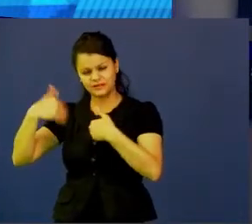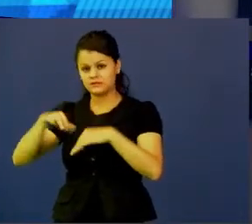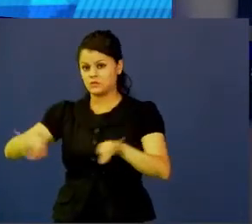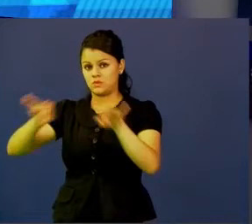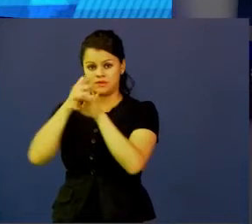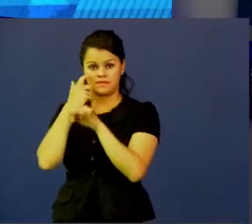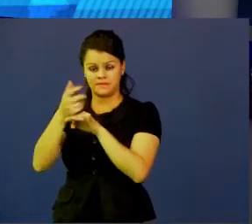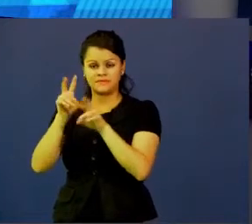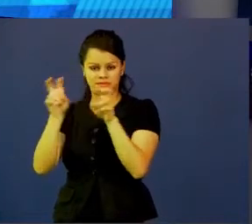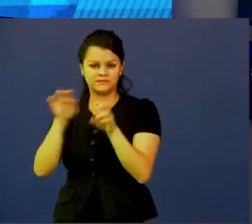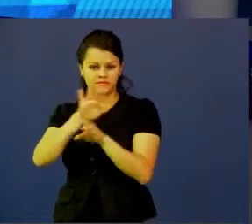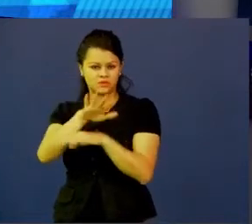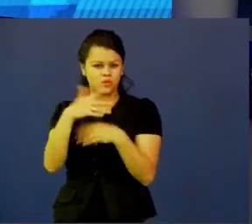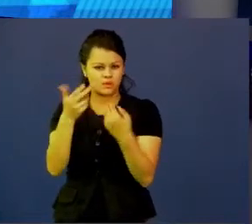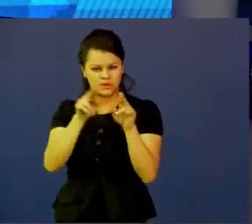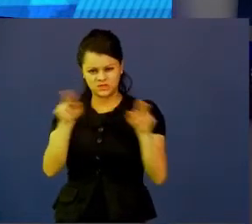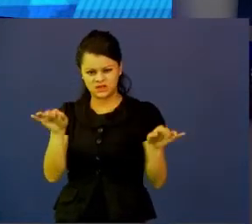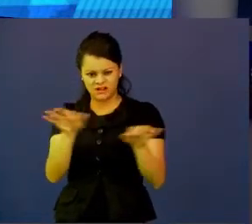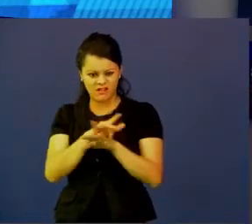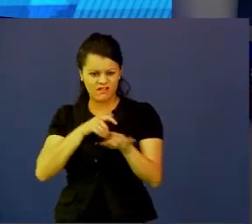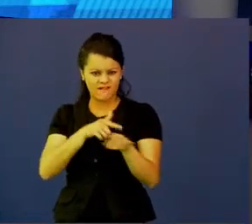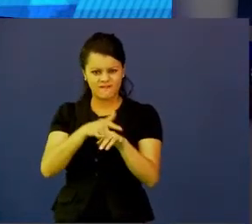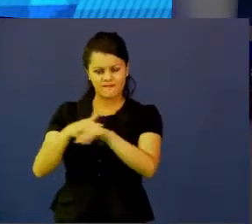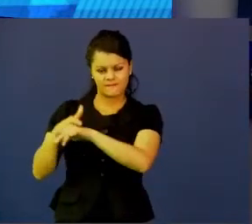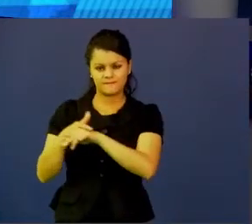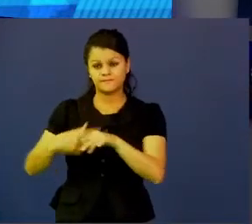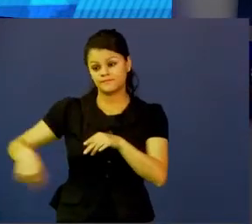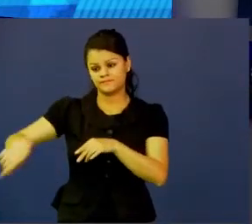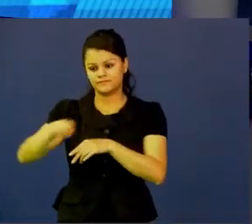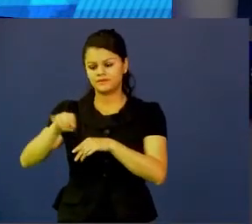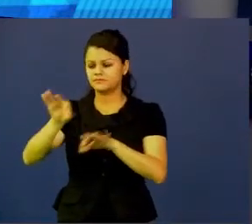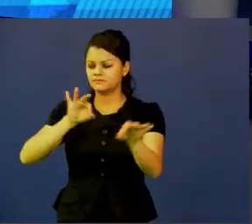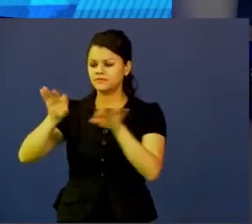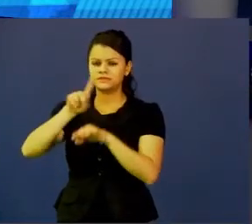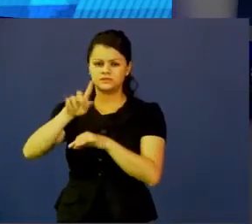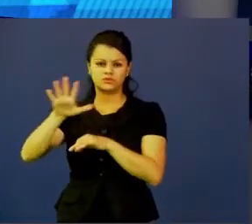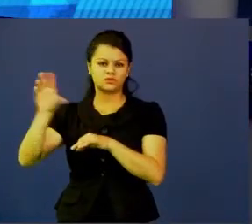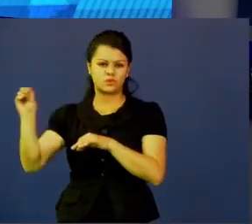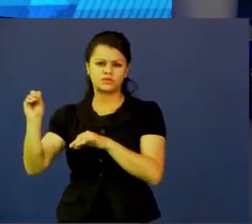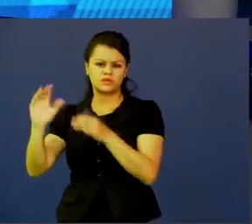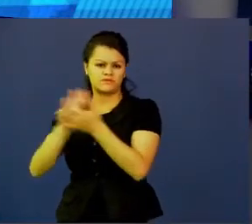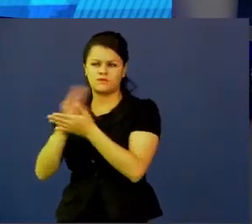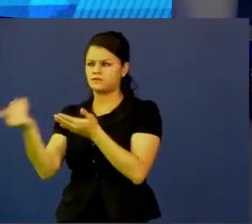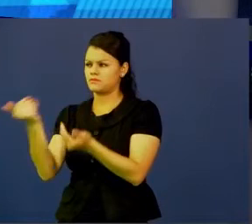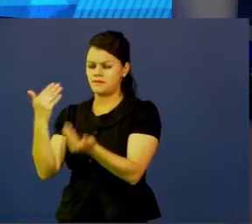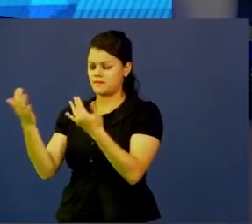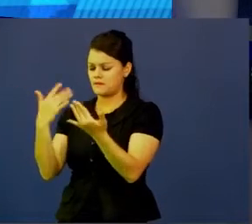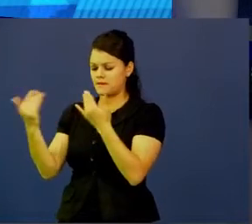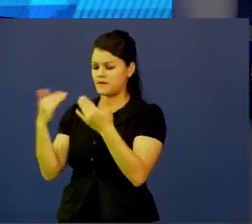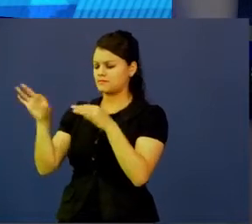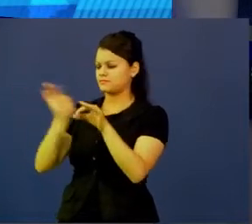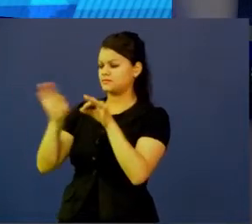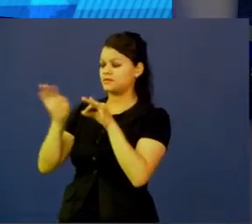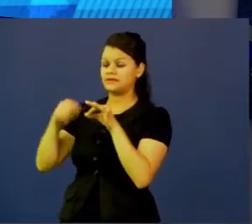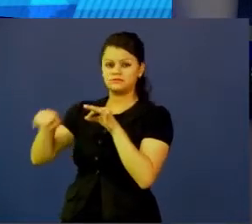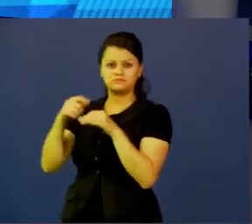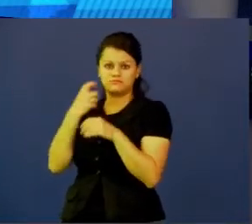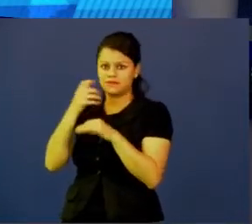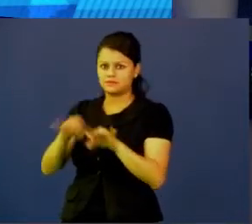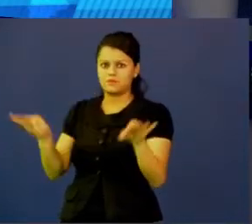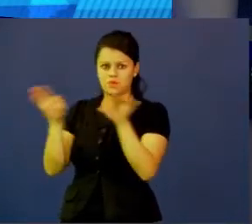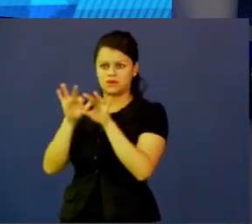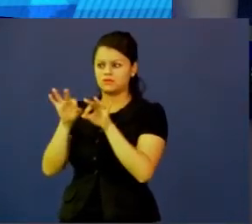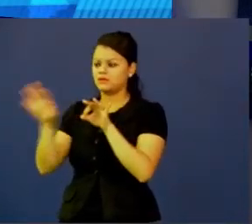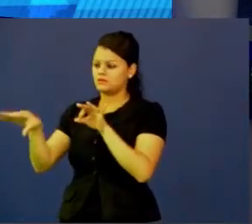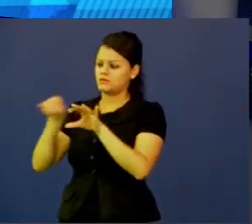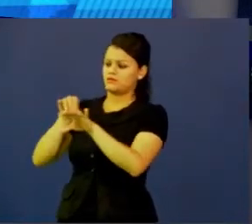al ciberacoso. De esas seleccionó 150 fuentes y de esos nos quedamos con los estudios más importantes para hablar de este tema.